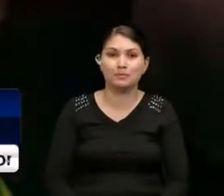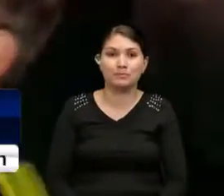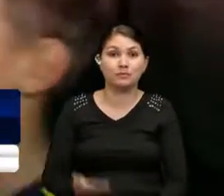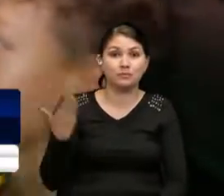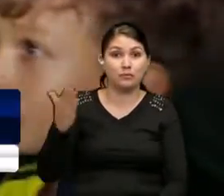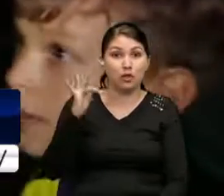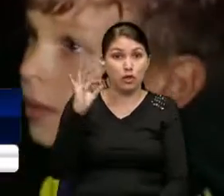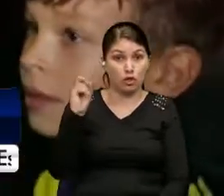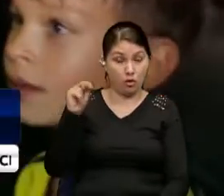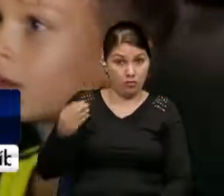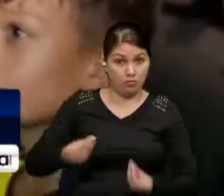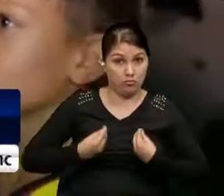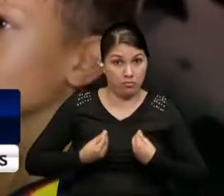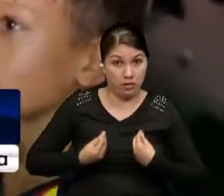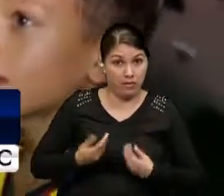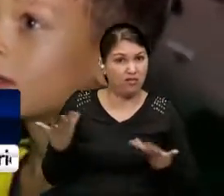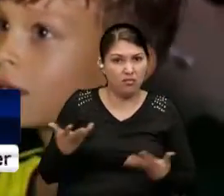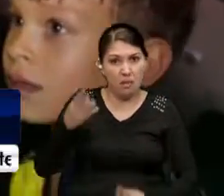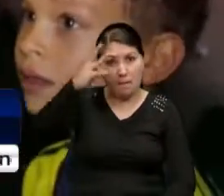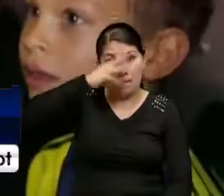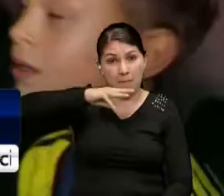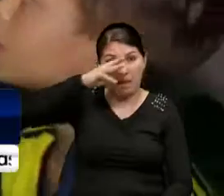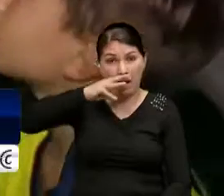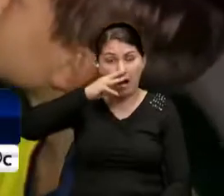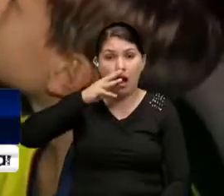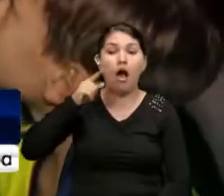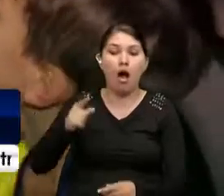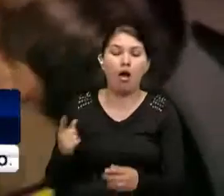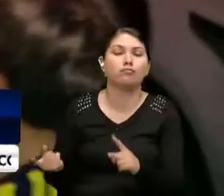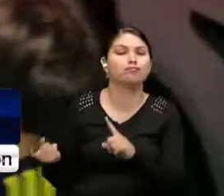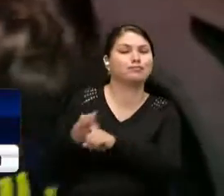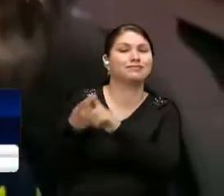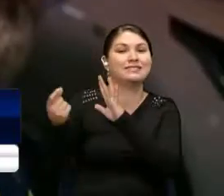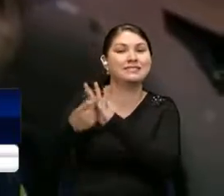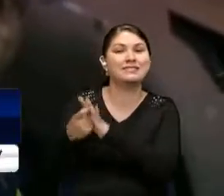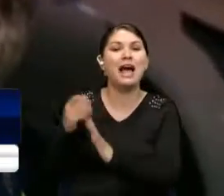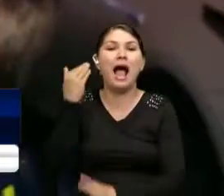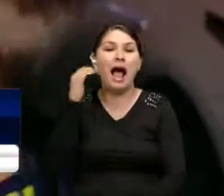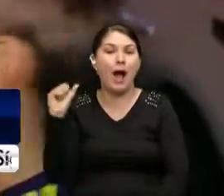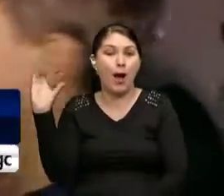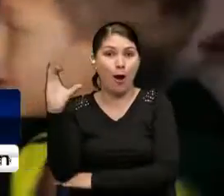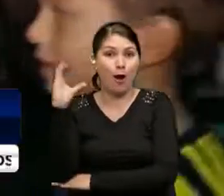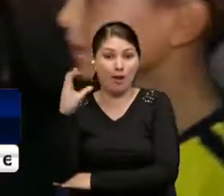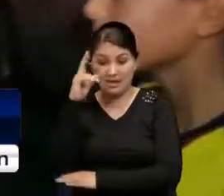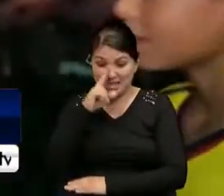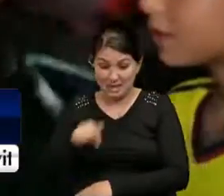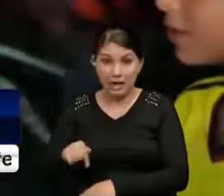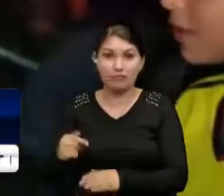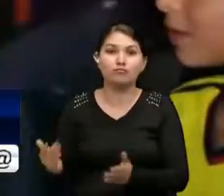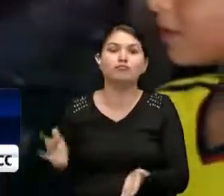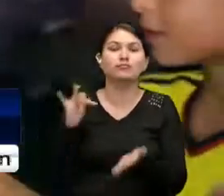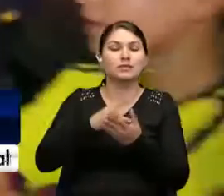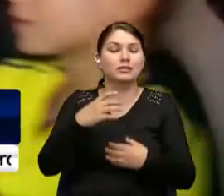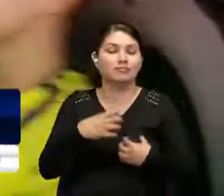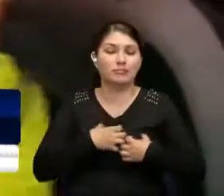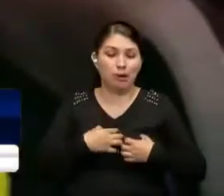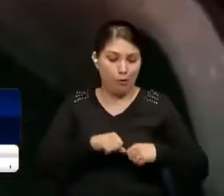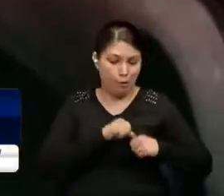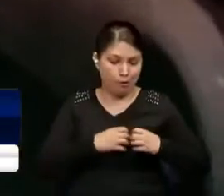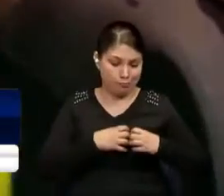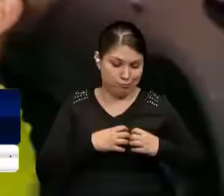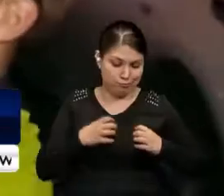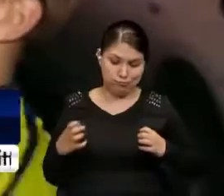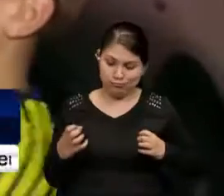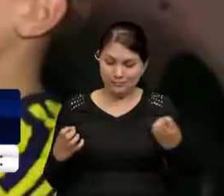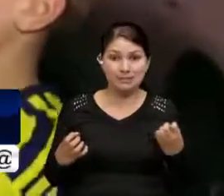breitner es alemán vive en méxico allí conoció a una colombiana se casó y tiene un hijo centroamericano en el mundial vino con el corazón dividido sin